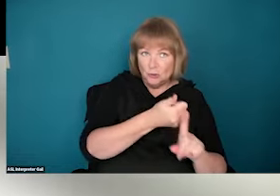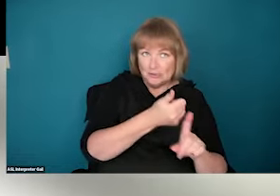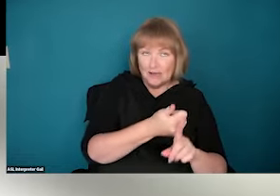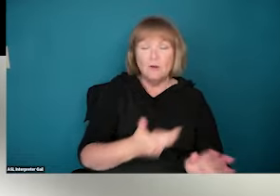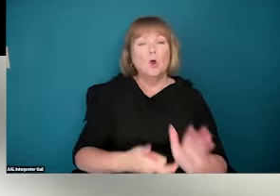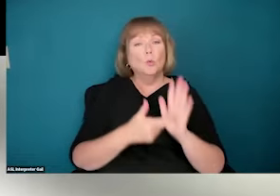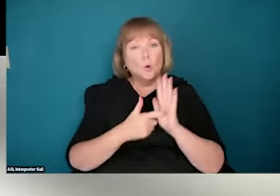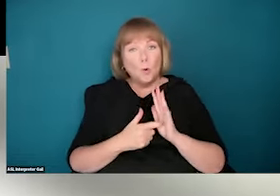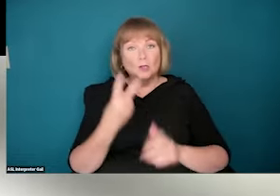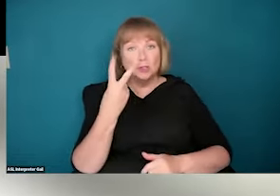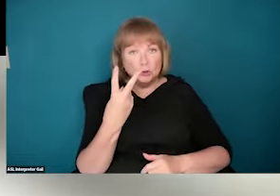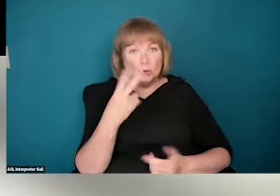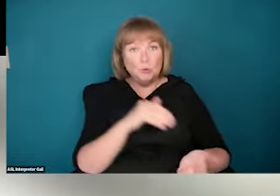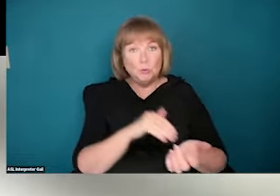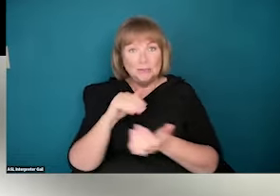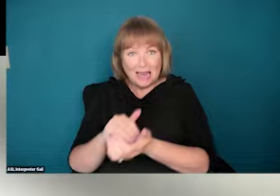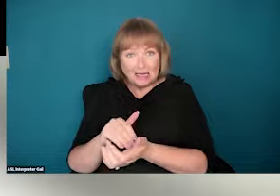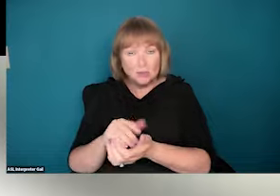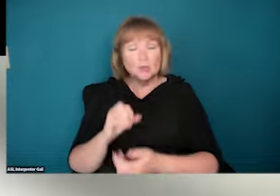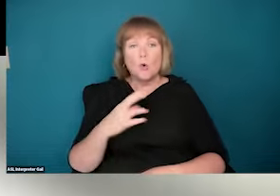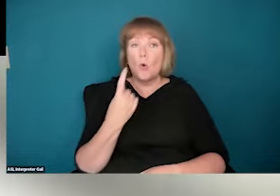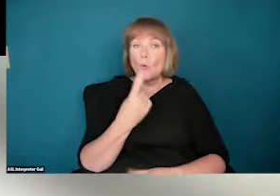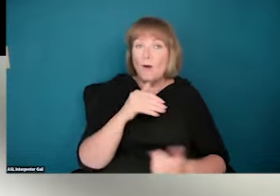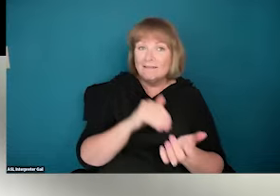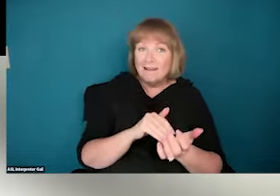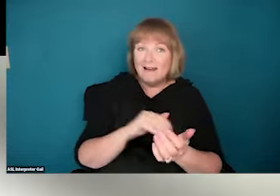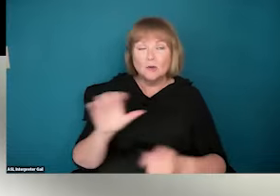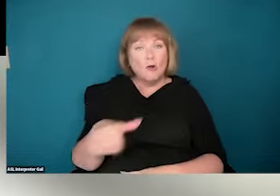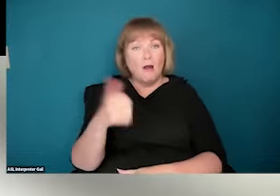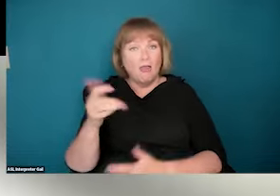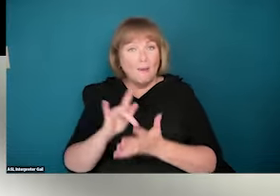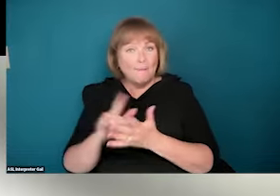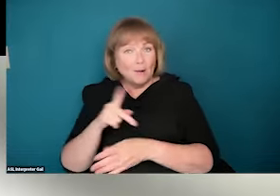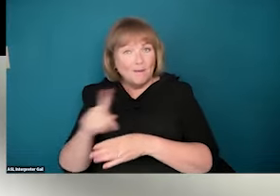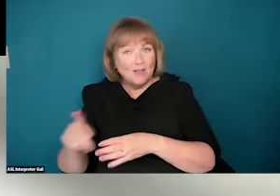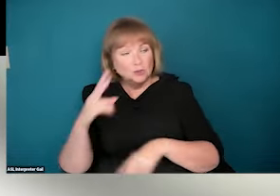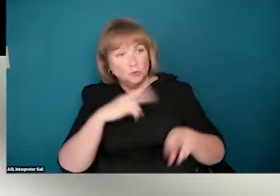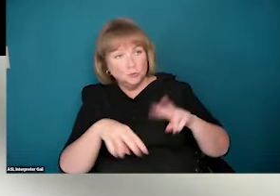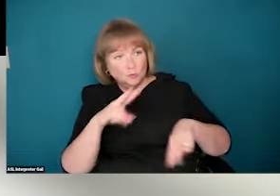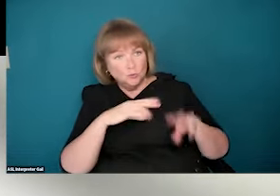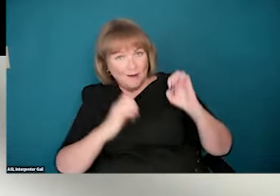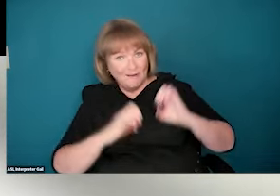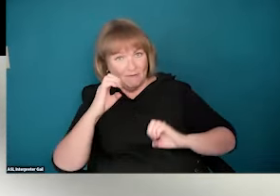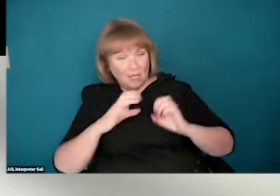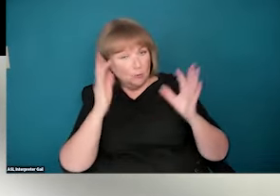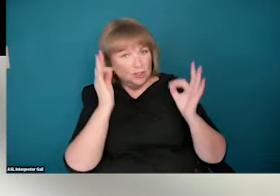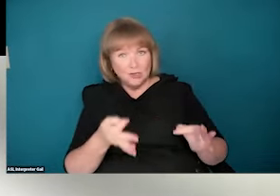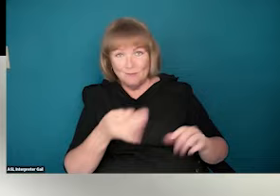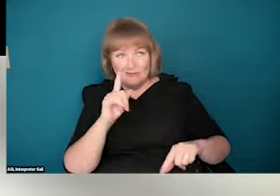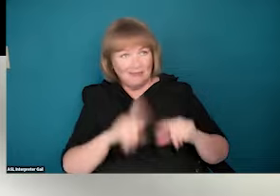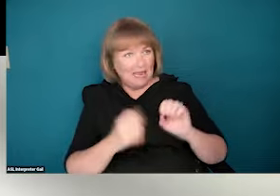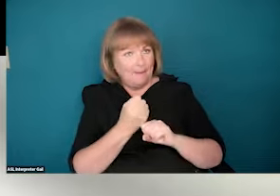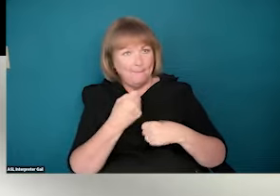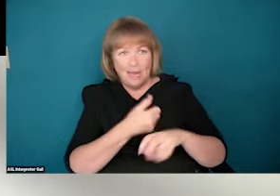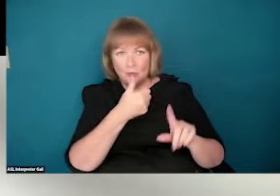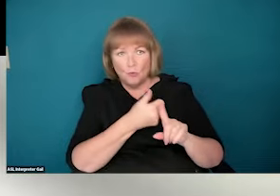salud, usted que está siendo activado por situaciones médicas, entonces usted tiene que tener dos